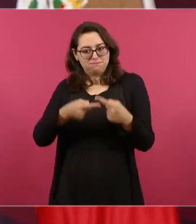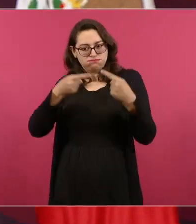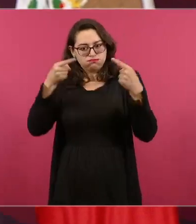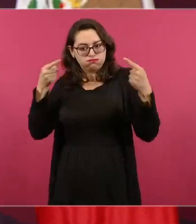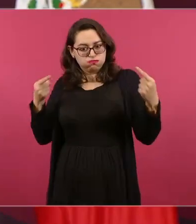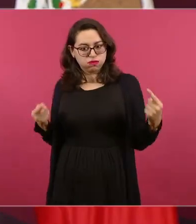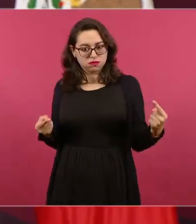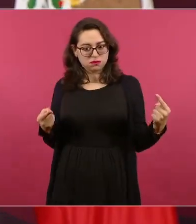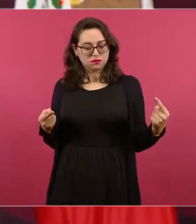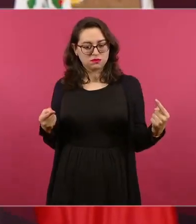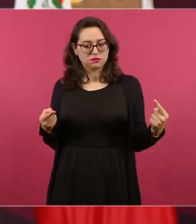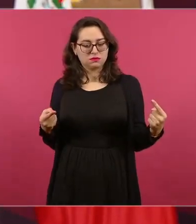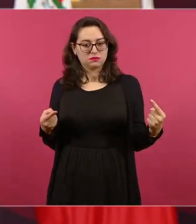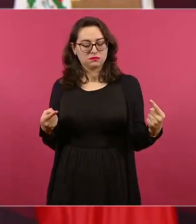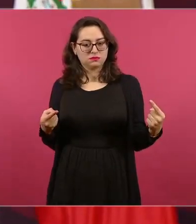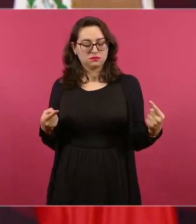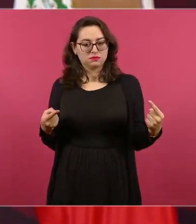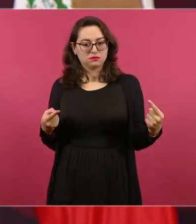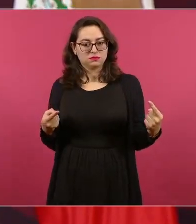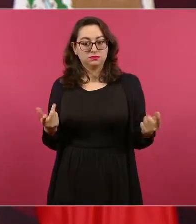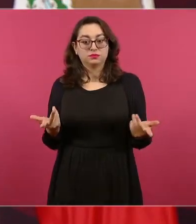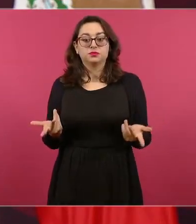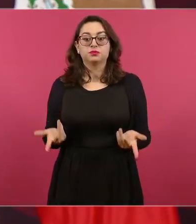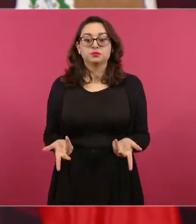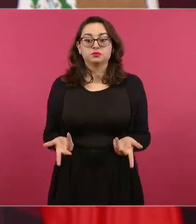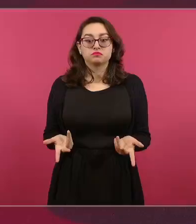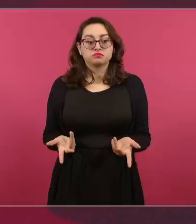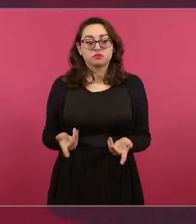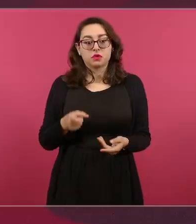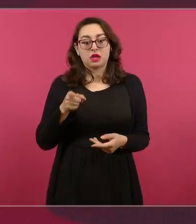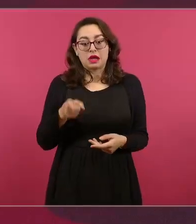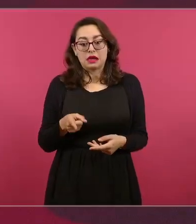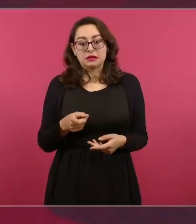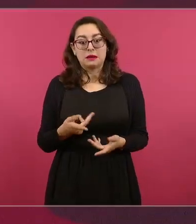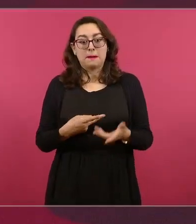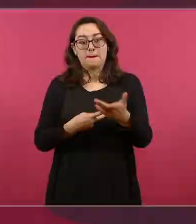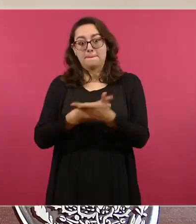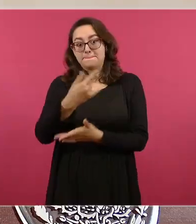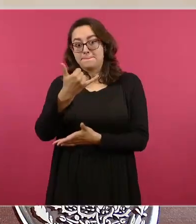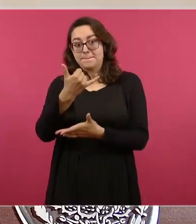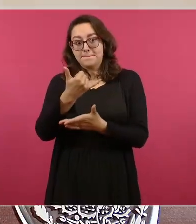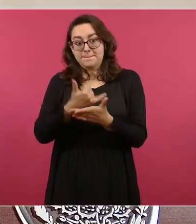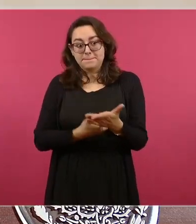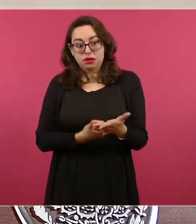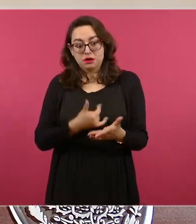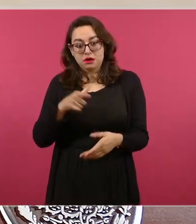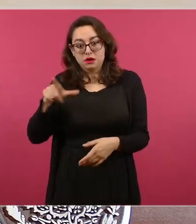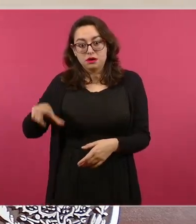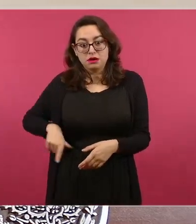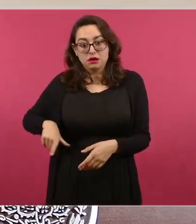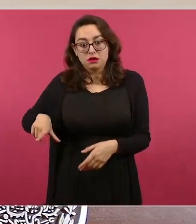Pero si se dice no estoy de acuerdo, pues ya,